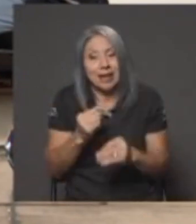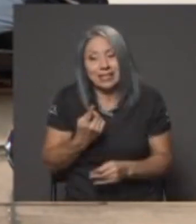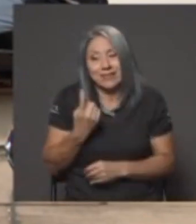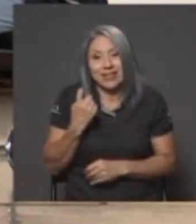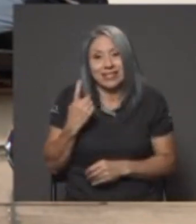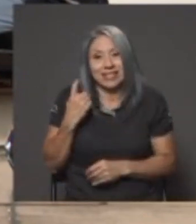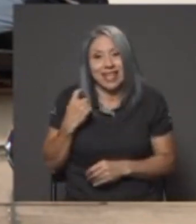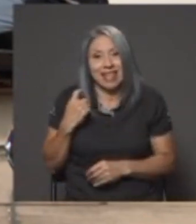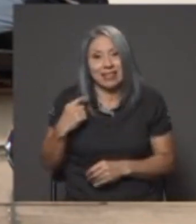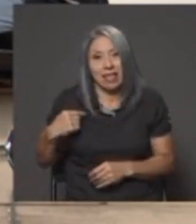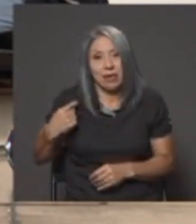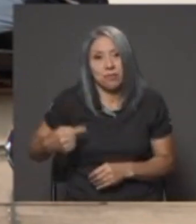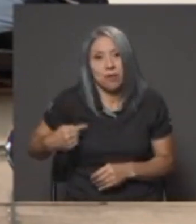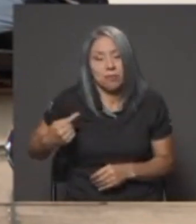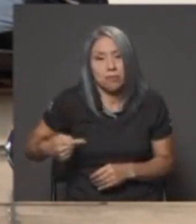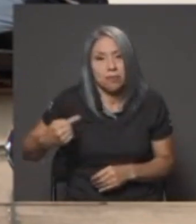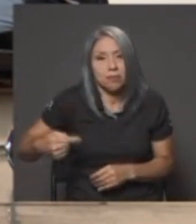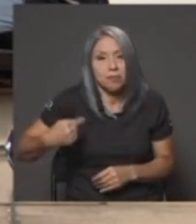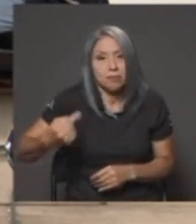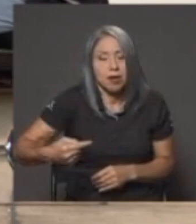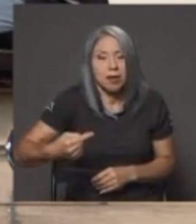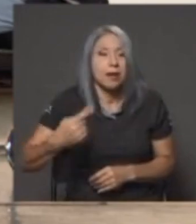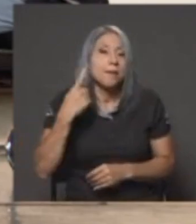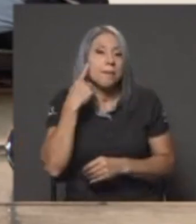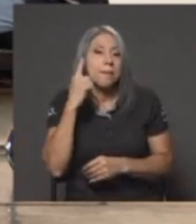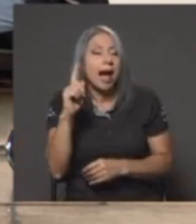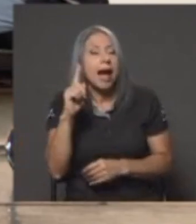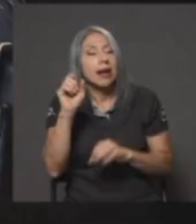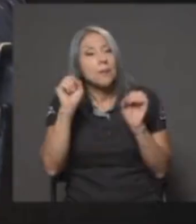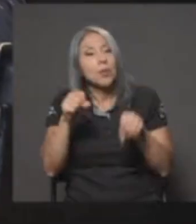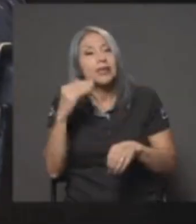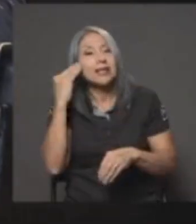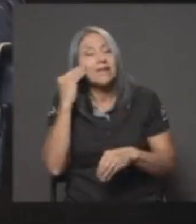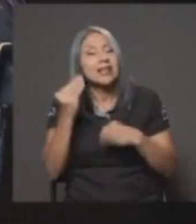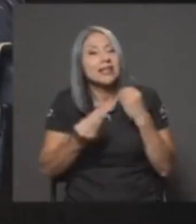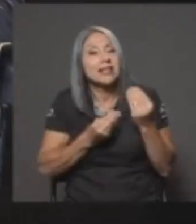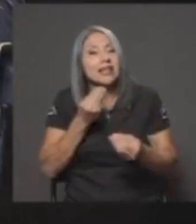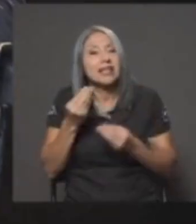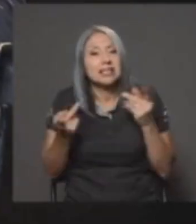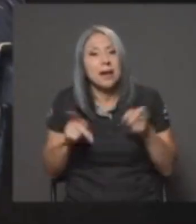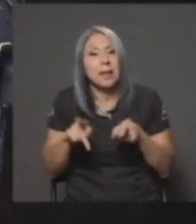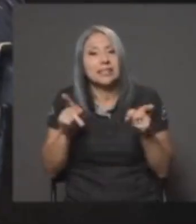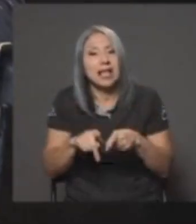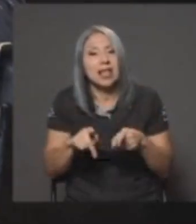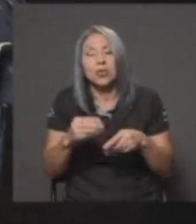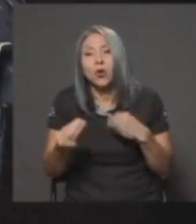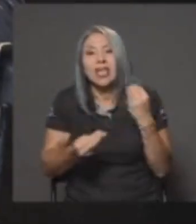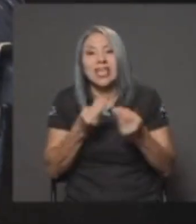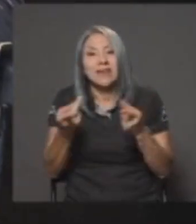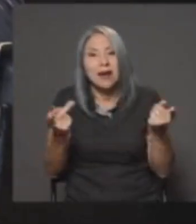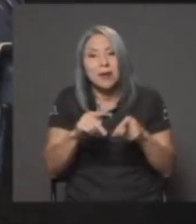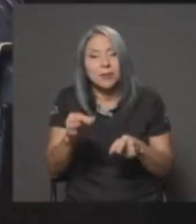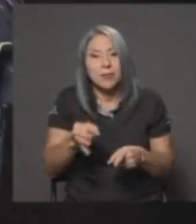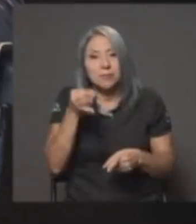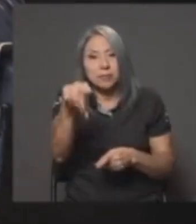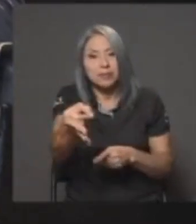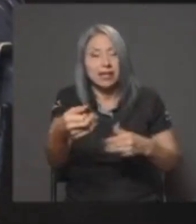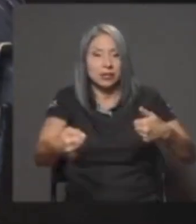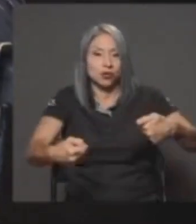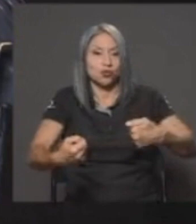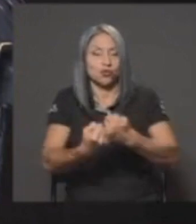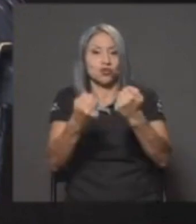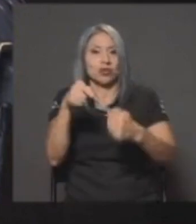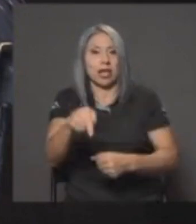más periódica, ¿verdad?, para hacer estimaciones sobre lo que está pasando. Ese es un reto para el pronóstico porque,